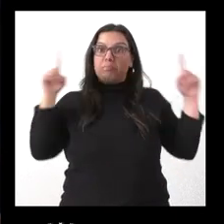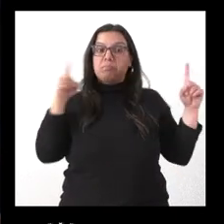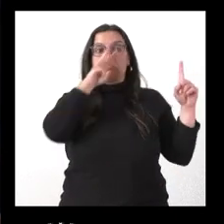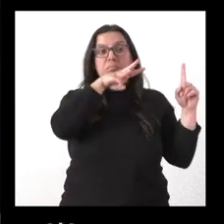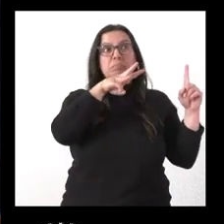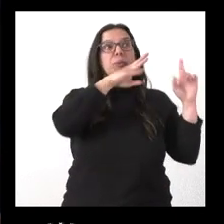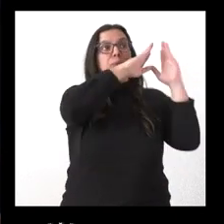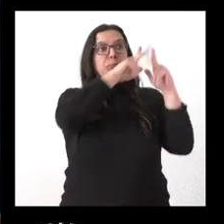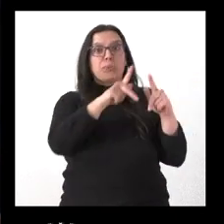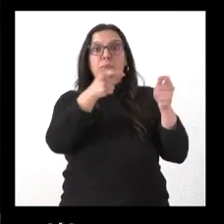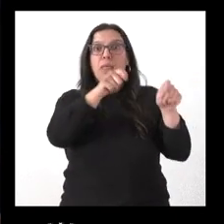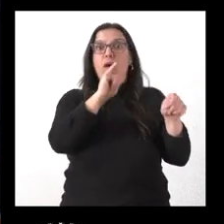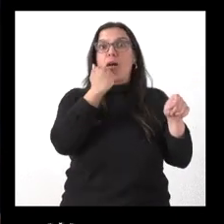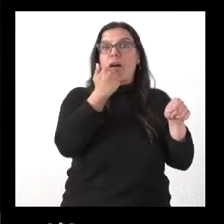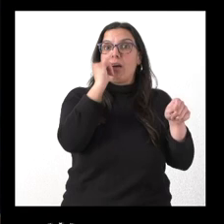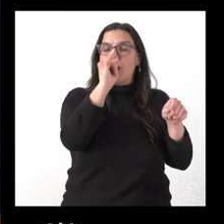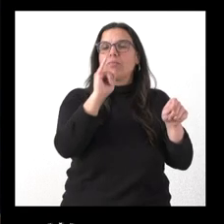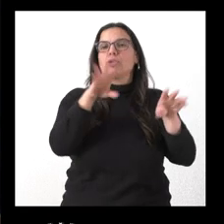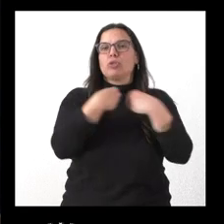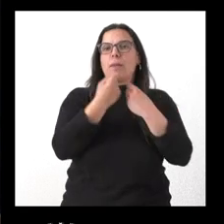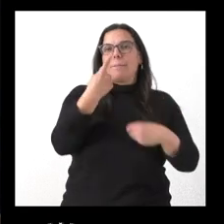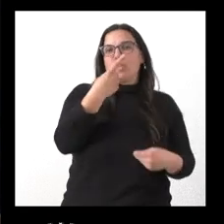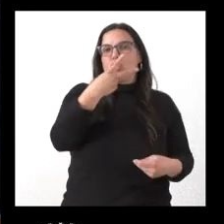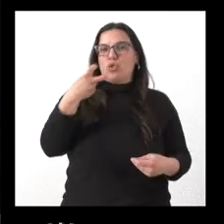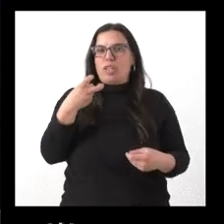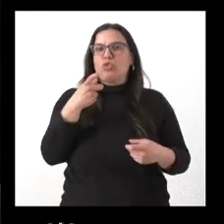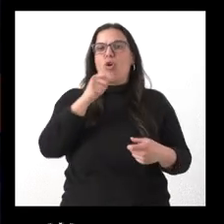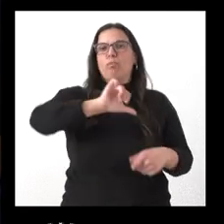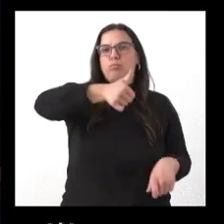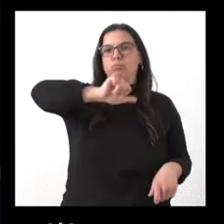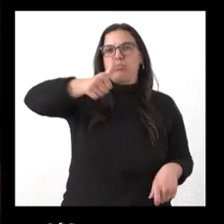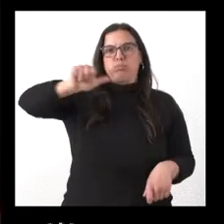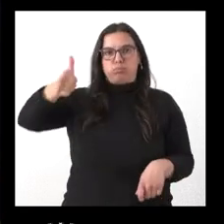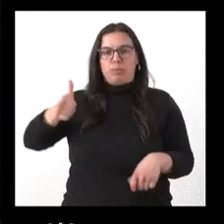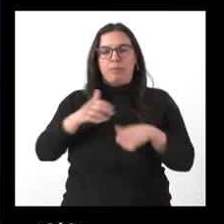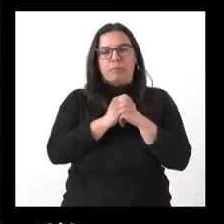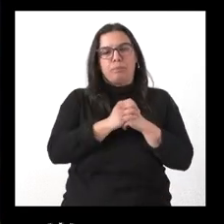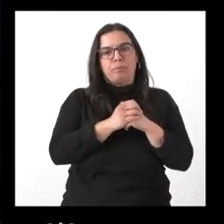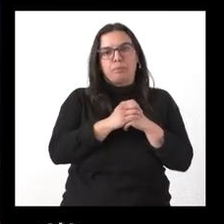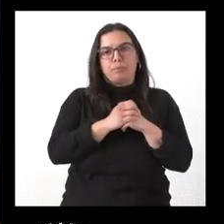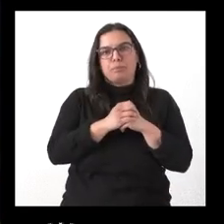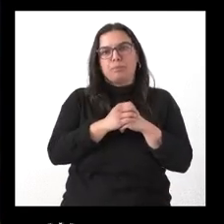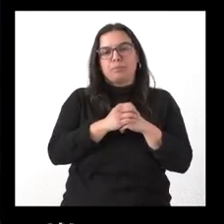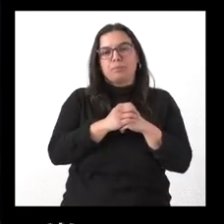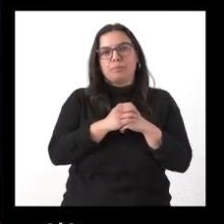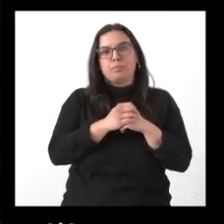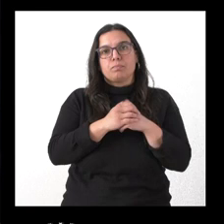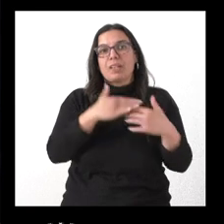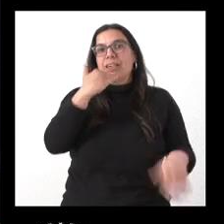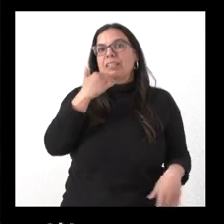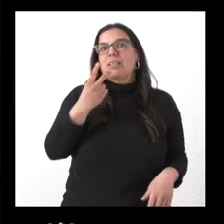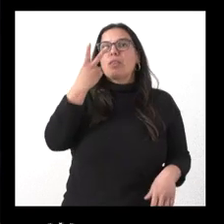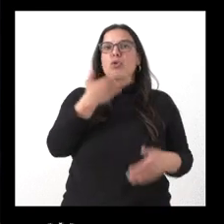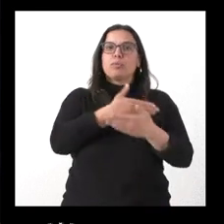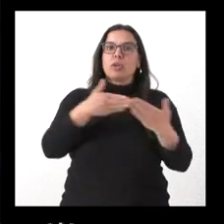donde son más de 1.200 bonos los que se han podido conceder ya y casi dos millones